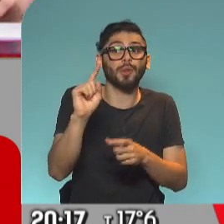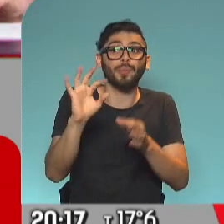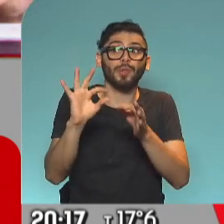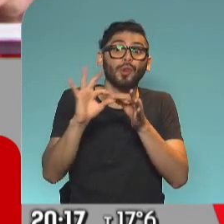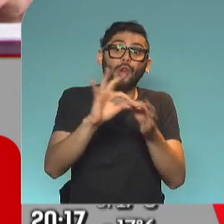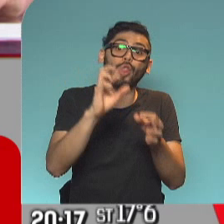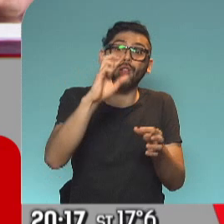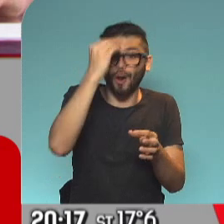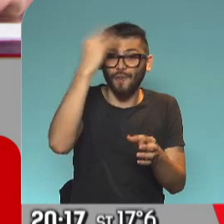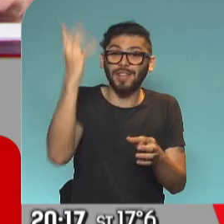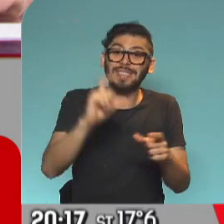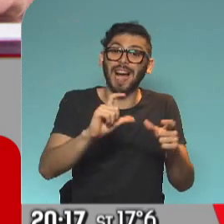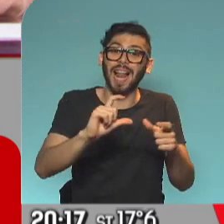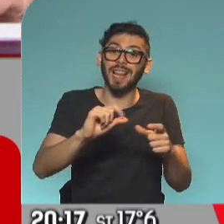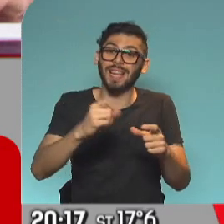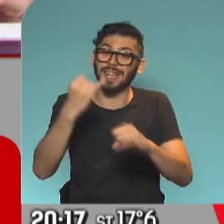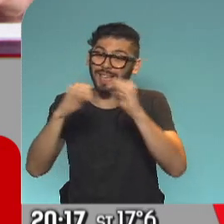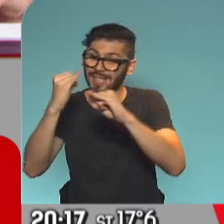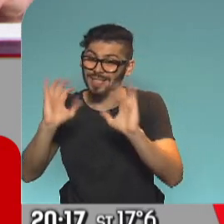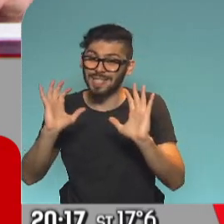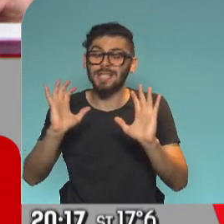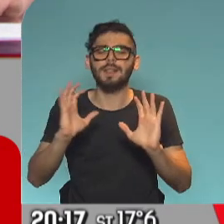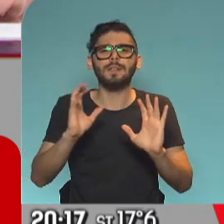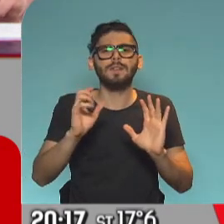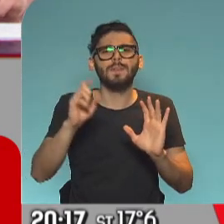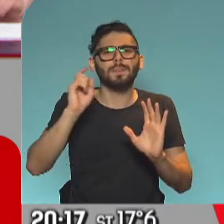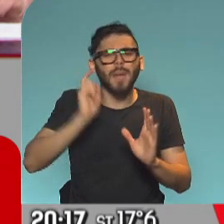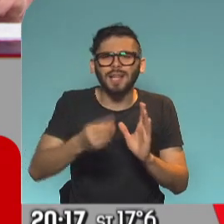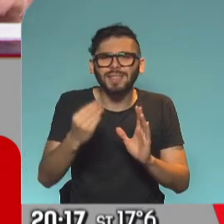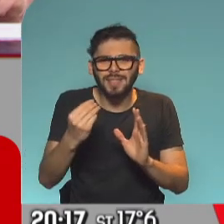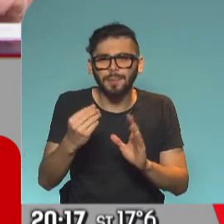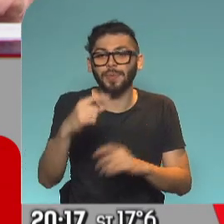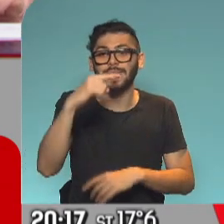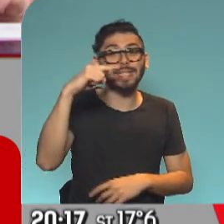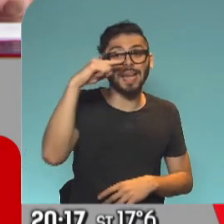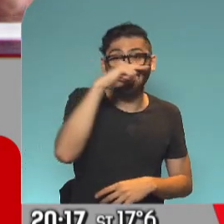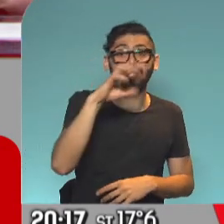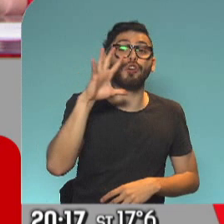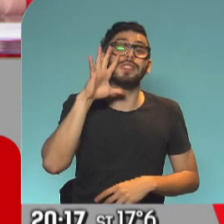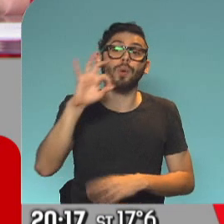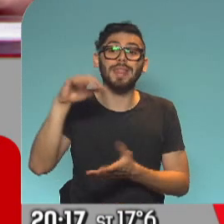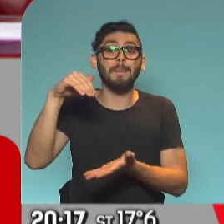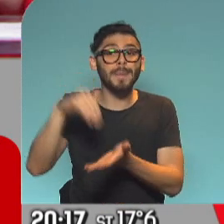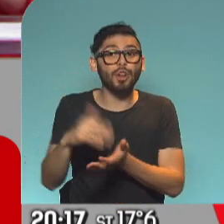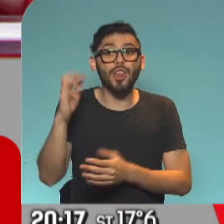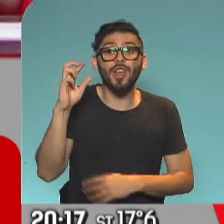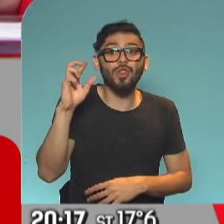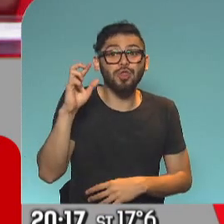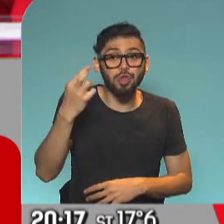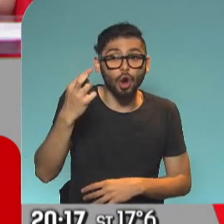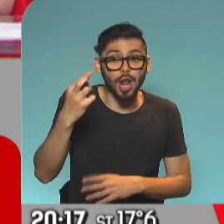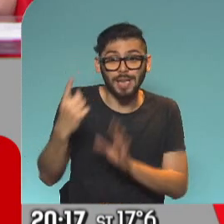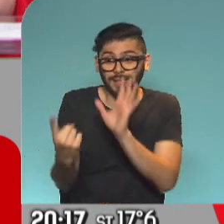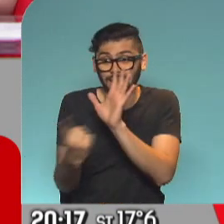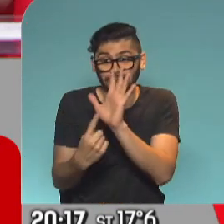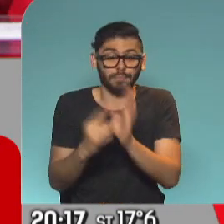cambio oficial. Otra cosa importante, otro elemento importante va a ser una licitación de 750 millones de dólares, ¿no? Es lo que